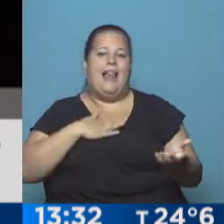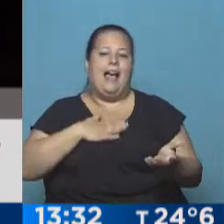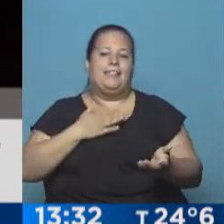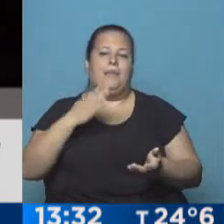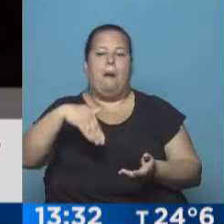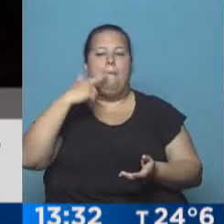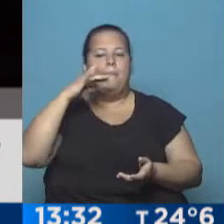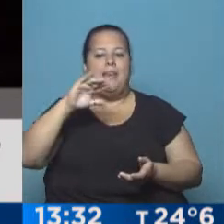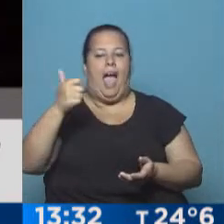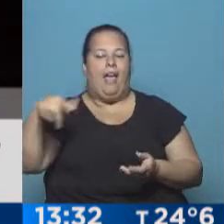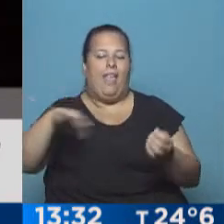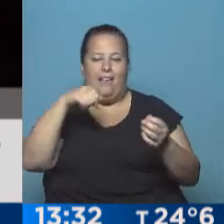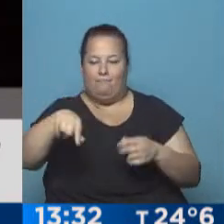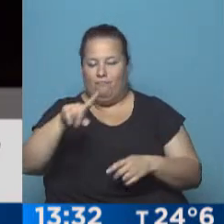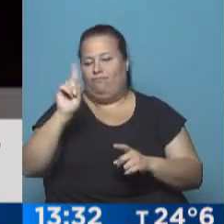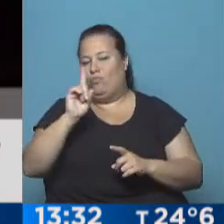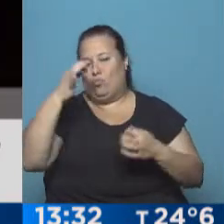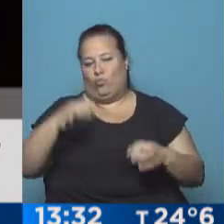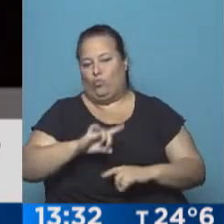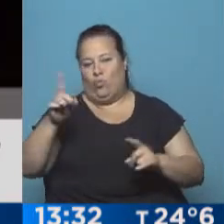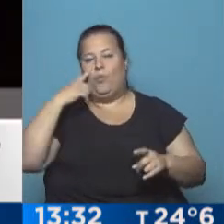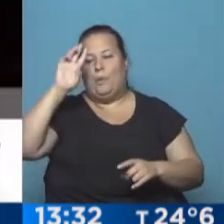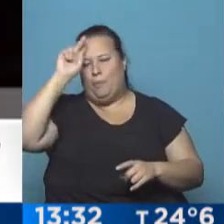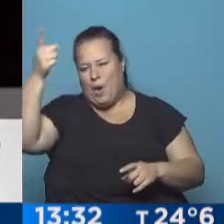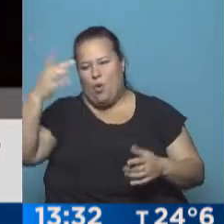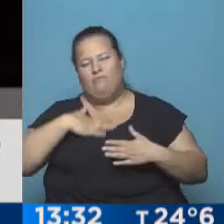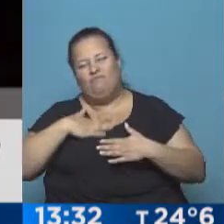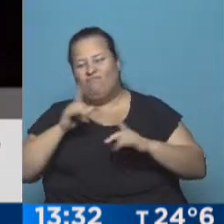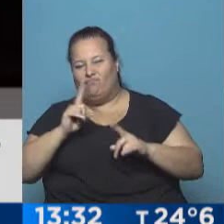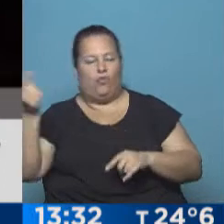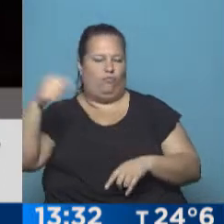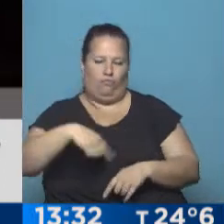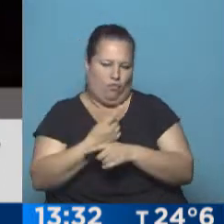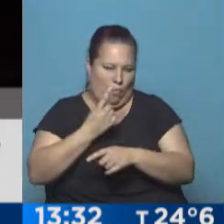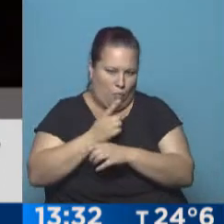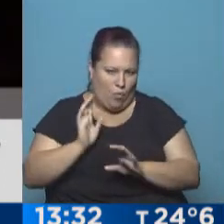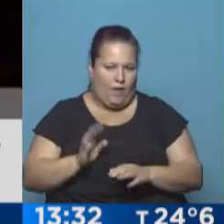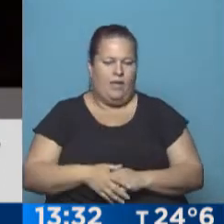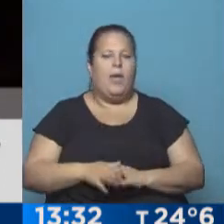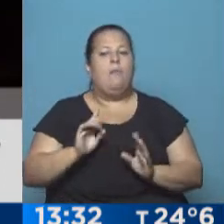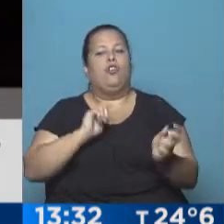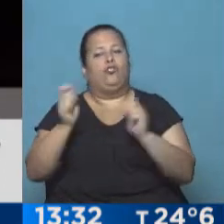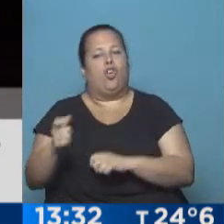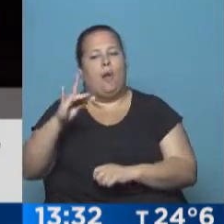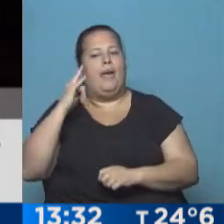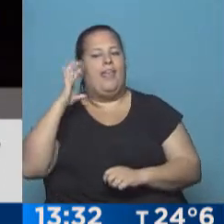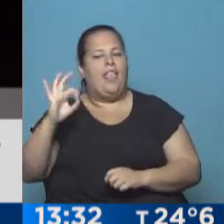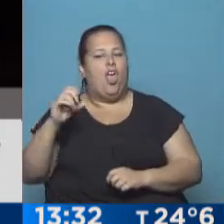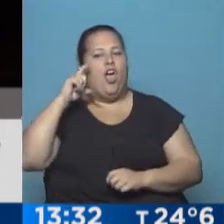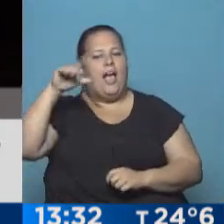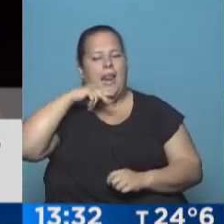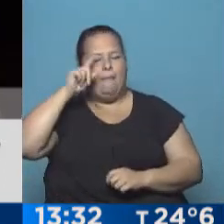Manuel Miranda, que era el vientista del cuarteto, vive en Perú y no está muy bien de salud, así que no puede venir. Pero va a estar Diego Clemente con nosotros,